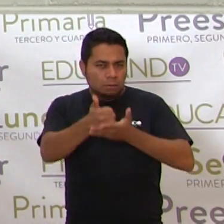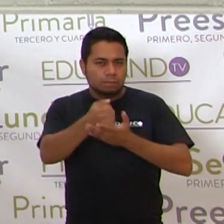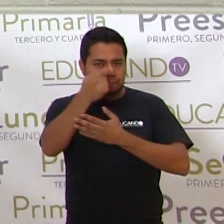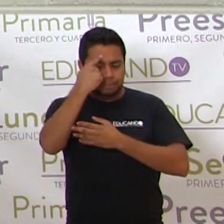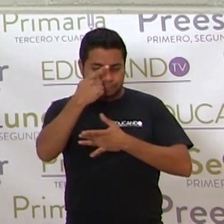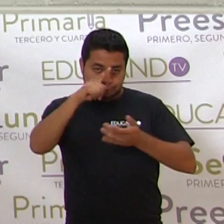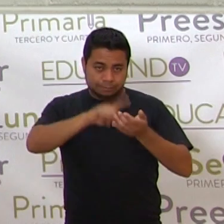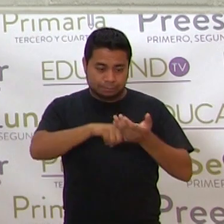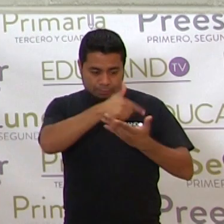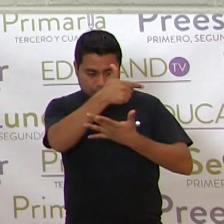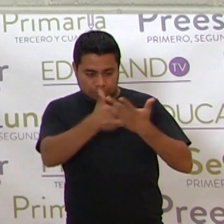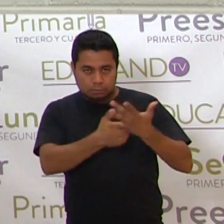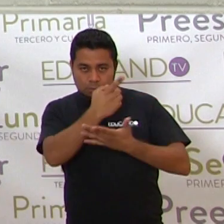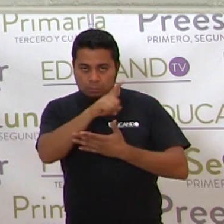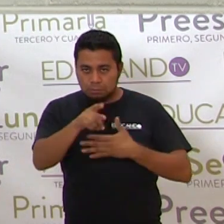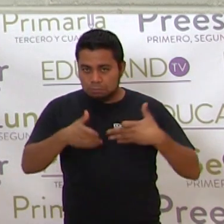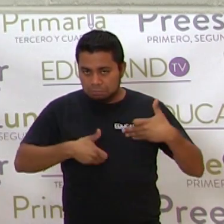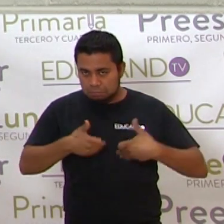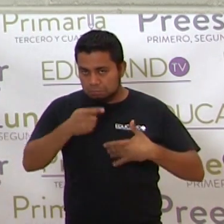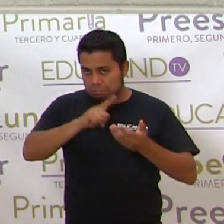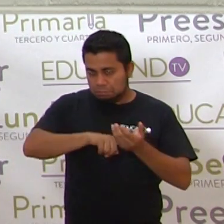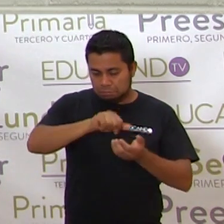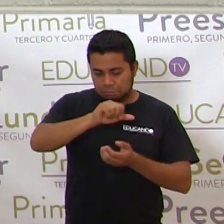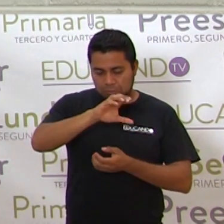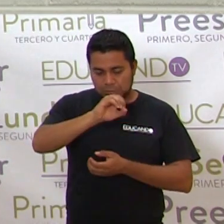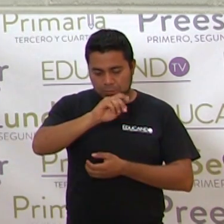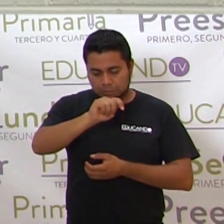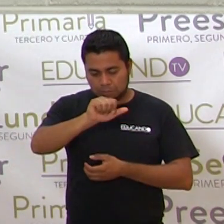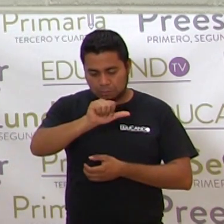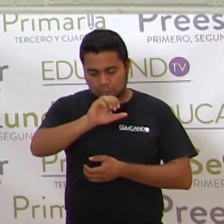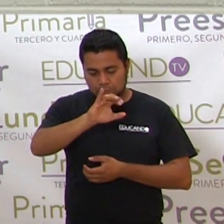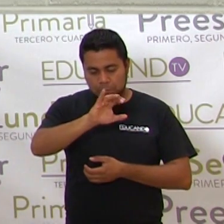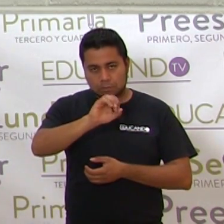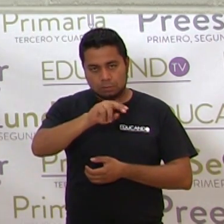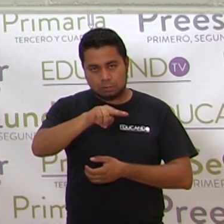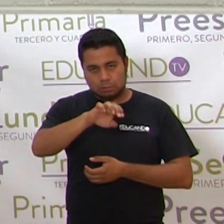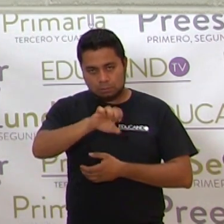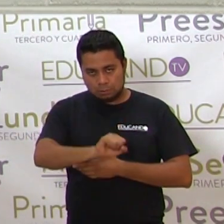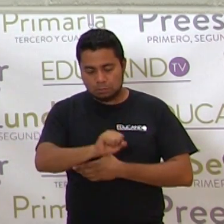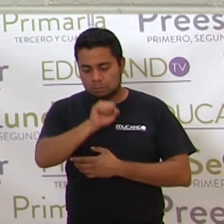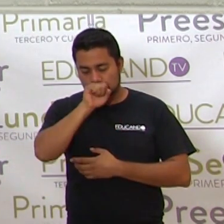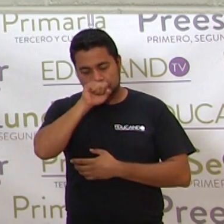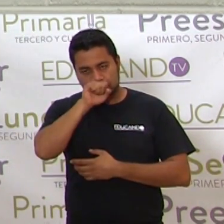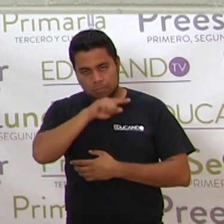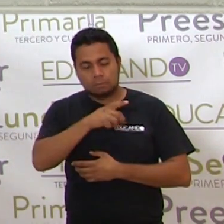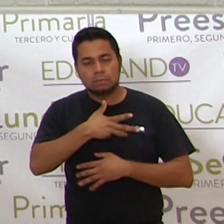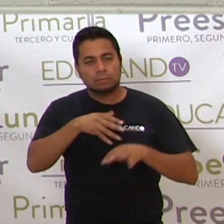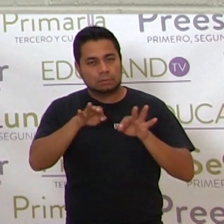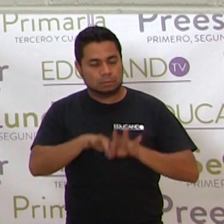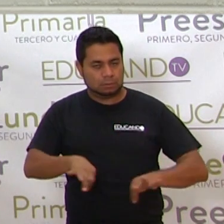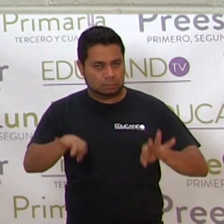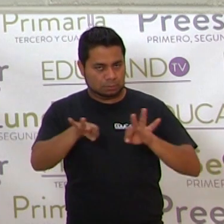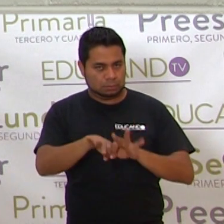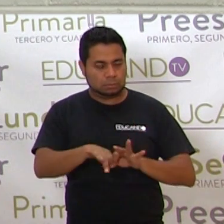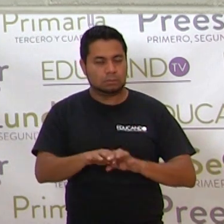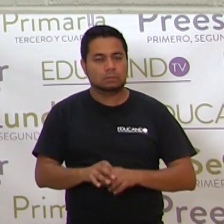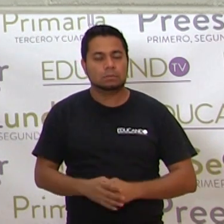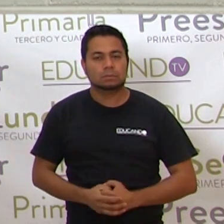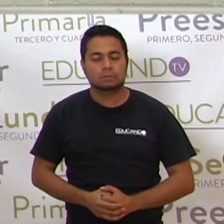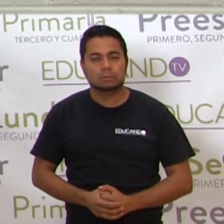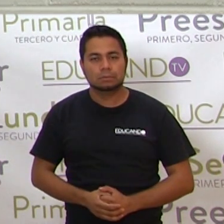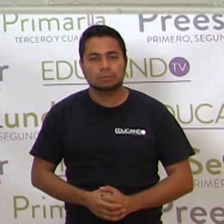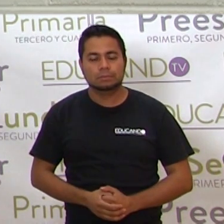va a identificar a lo que son las acotaciones es la siguiente. Importante también, el estado,